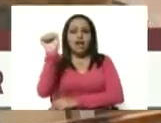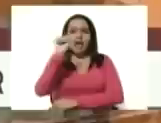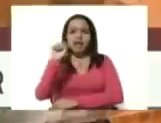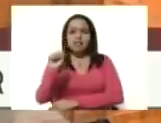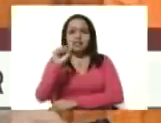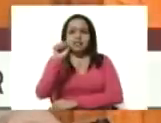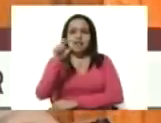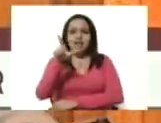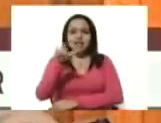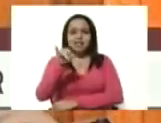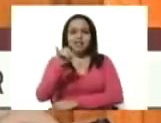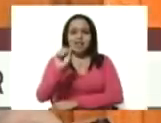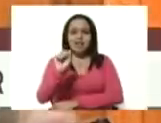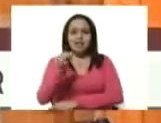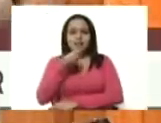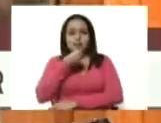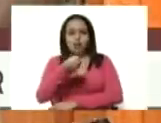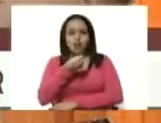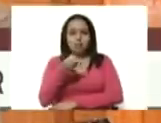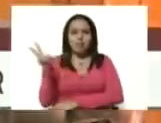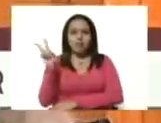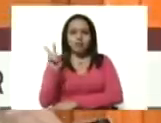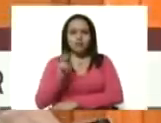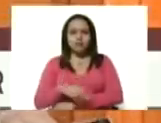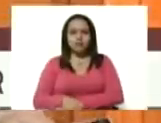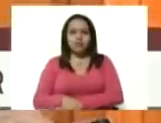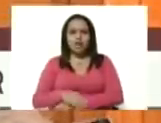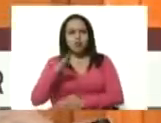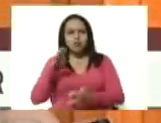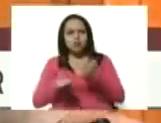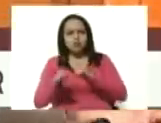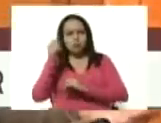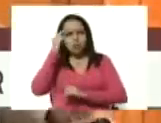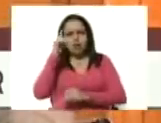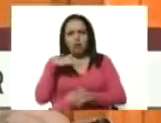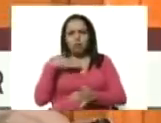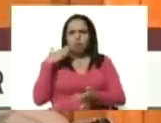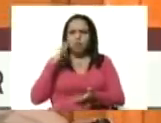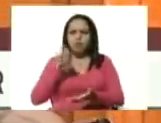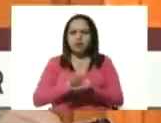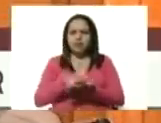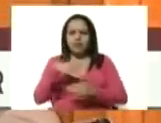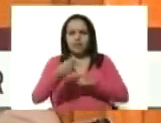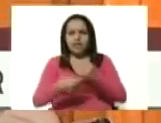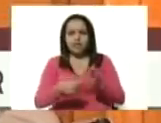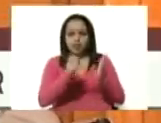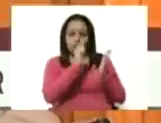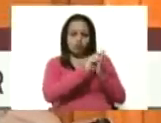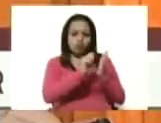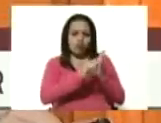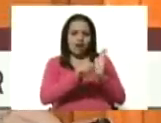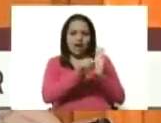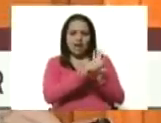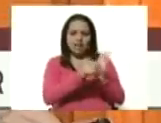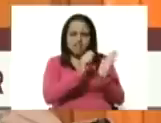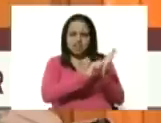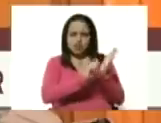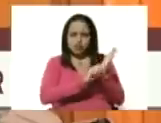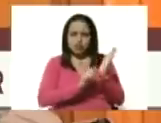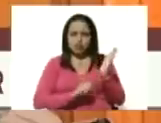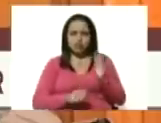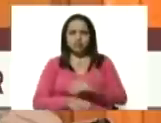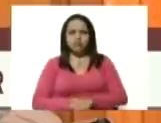fue columnista hasta sus últimos días. Todavía en cama estaba mandando sus artículos para Últimas